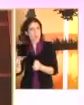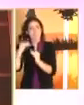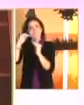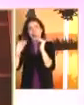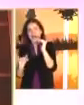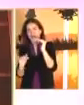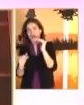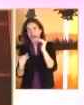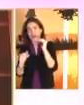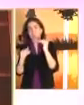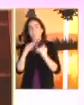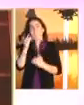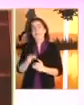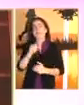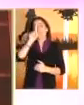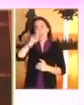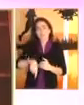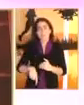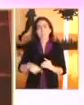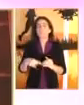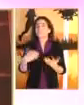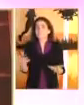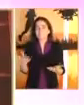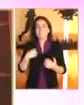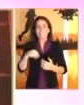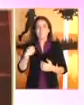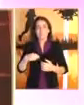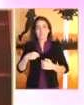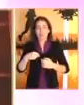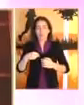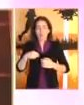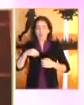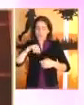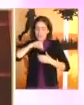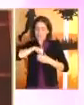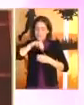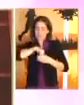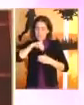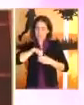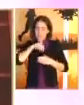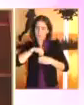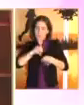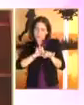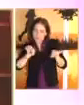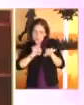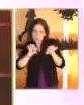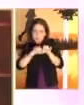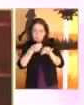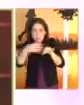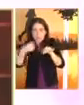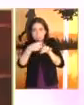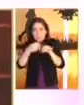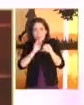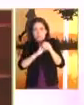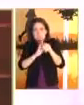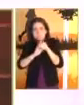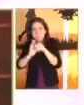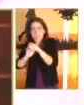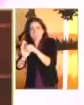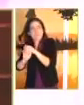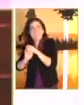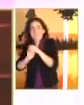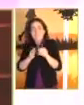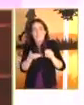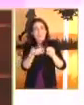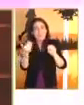antiagregantes plaquetarios. ¿Qué quiere decir eso? Que impide que se formen las placas de ateroma que obstruyen los vasos sanguíneos. Por eso es muy importante